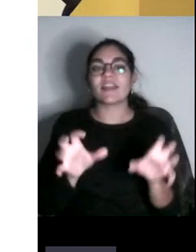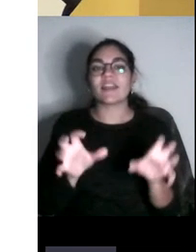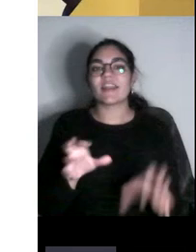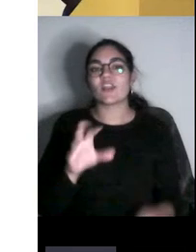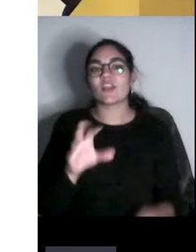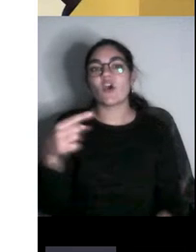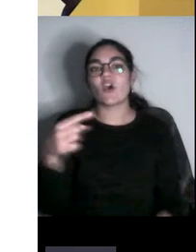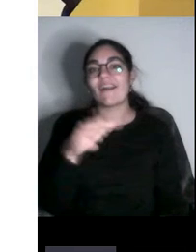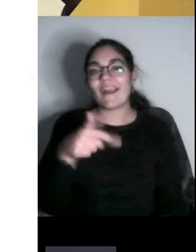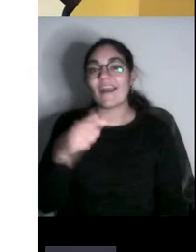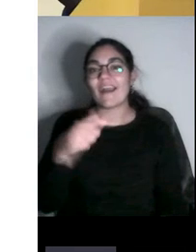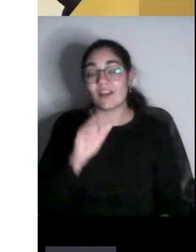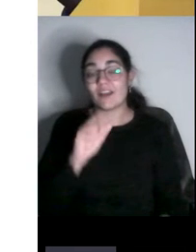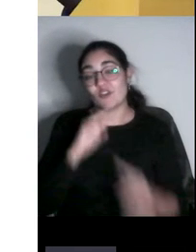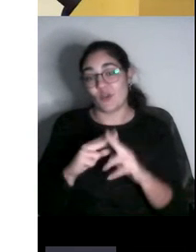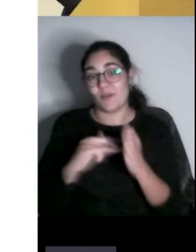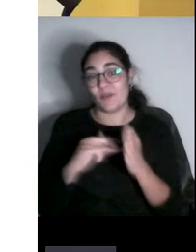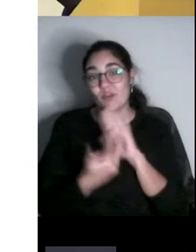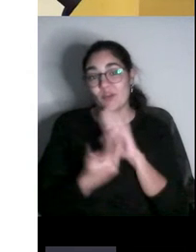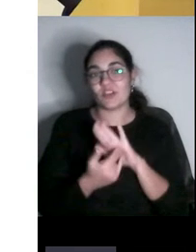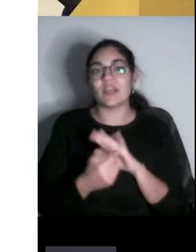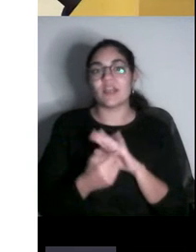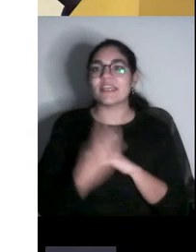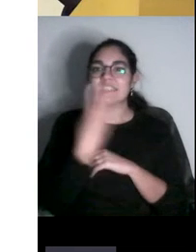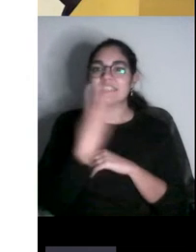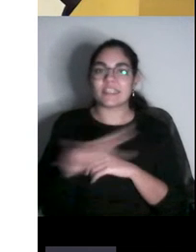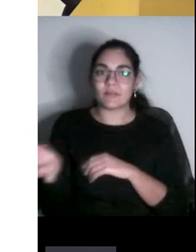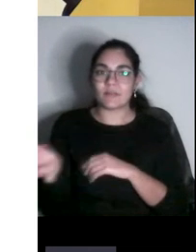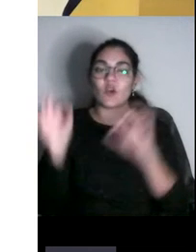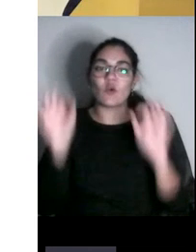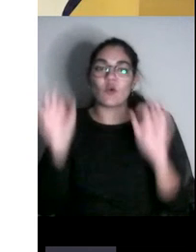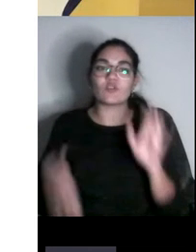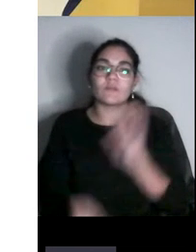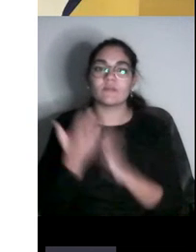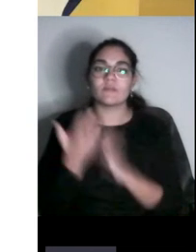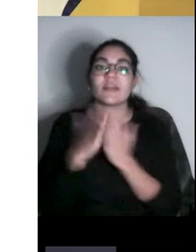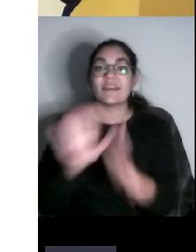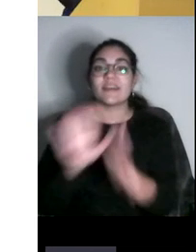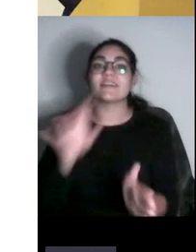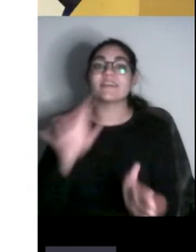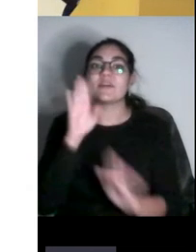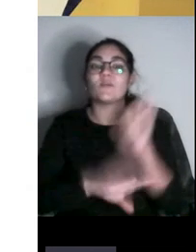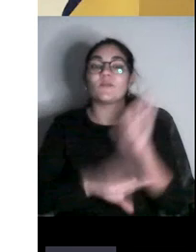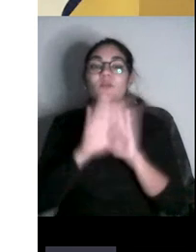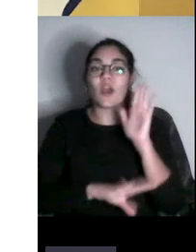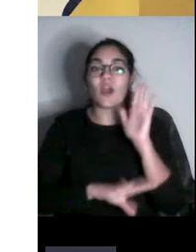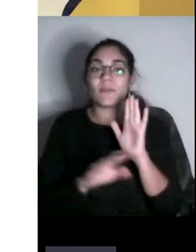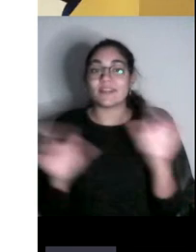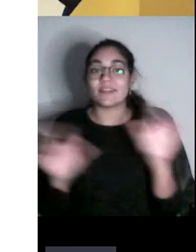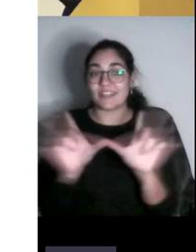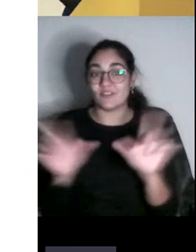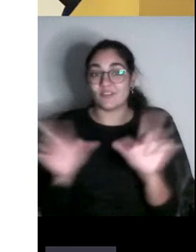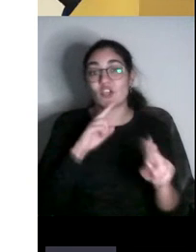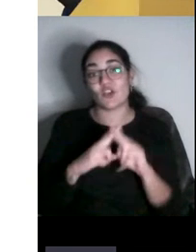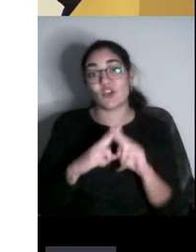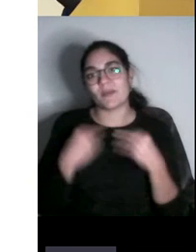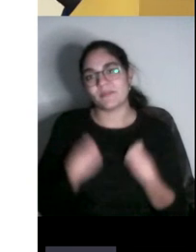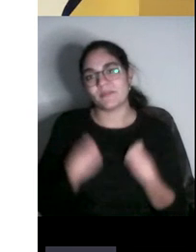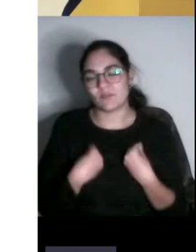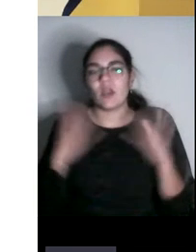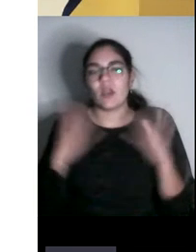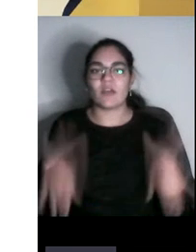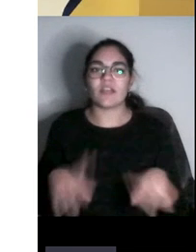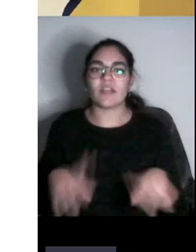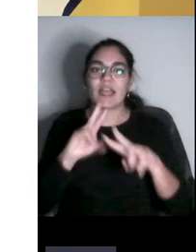nombre del proyecto y a las tres semanas o si se estrenó el programa de televisión la segunda temporada del programa de televisión vibra ese mismo nombre con lo cual el